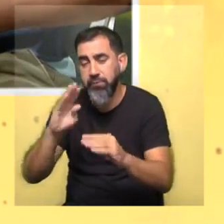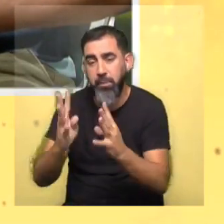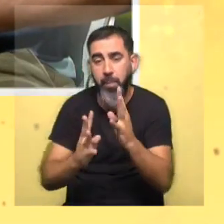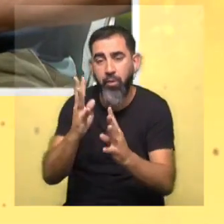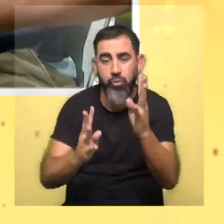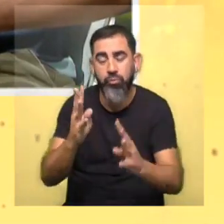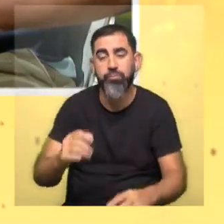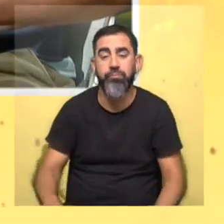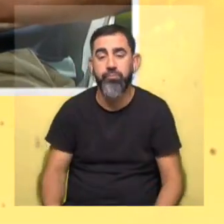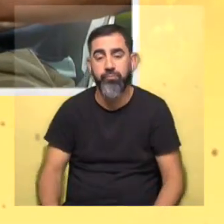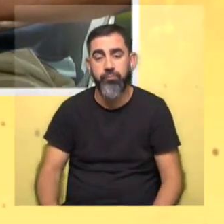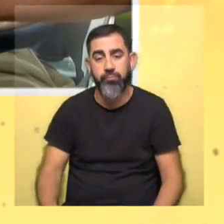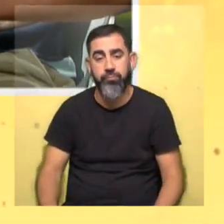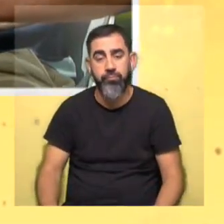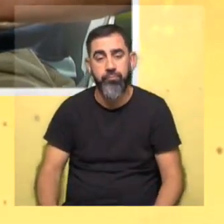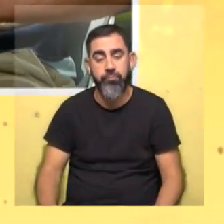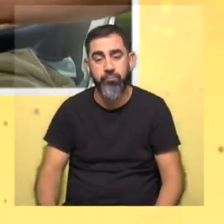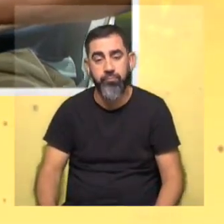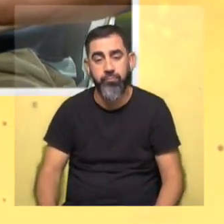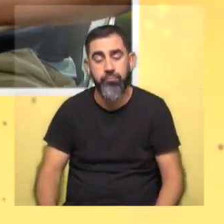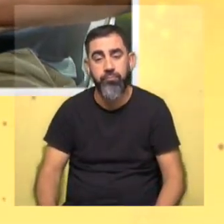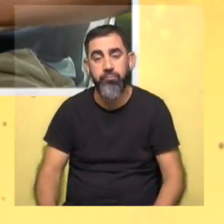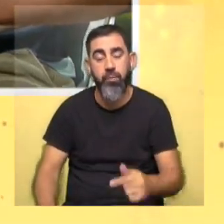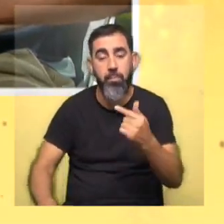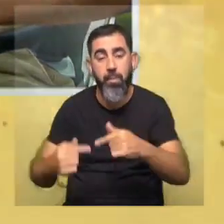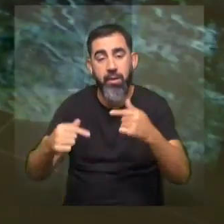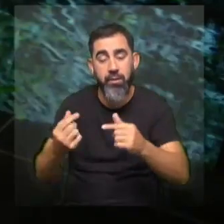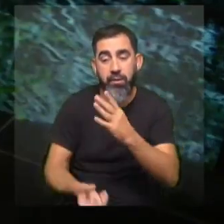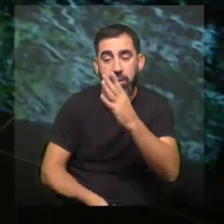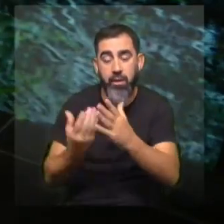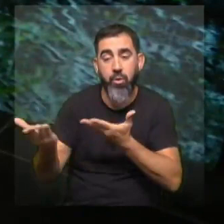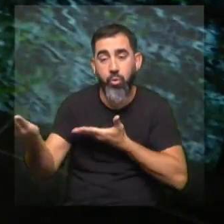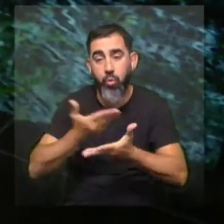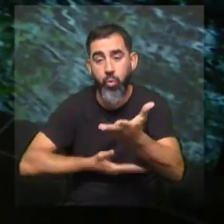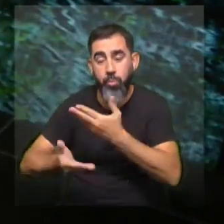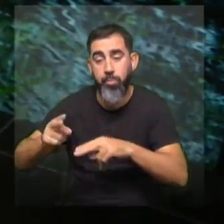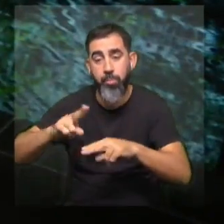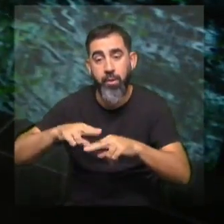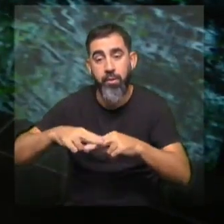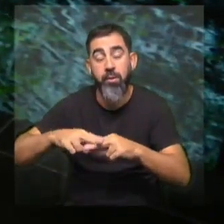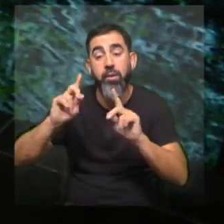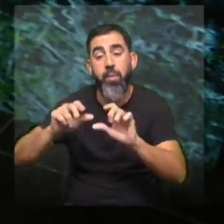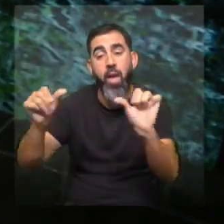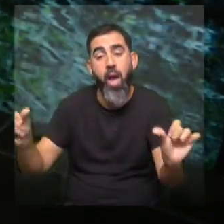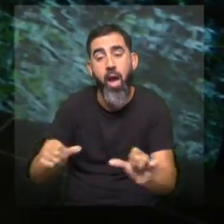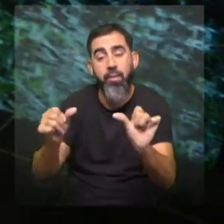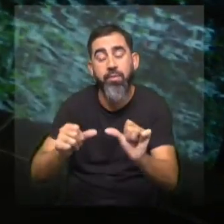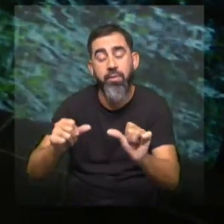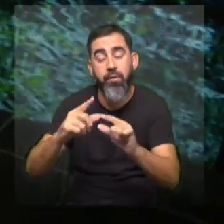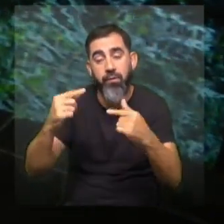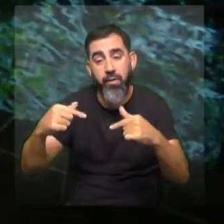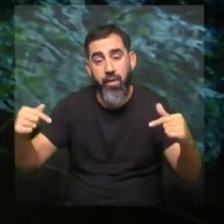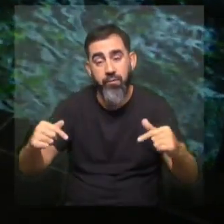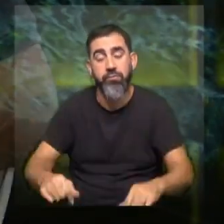Qué impresionante. Con este material, además de subirlo y compartirlo libremente en redes sociales, también hacen actividades didácticas, ¿no?